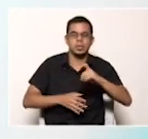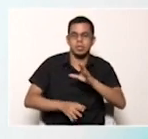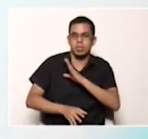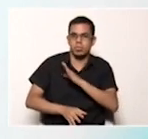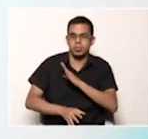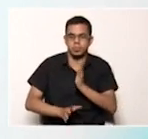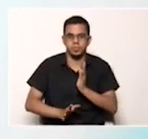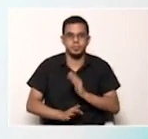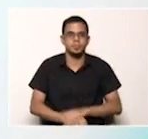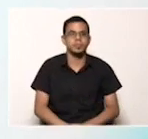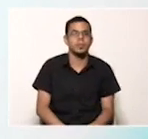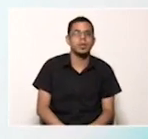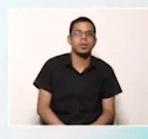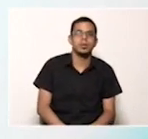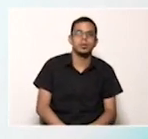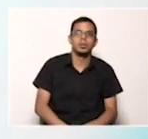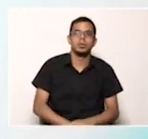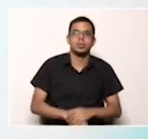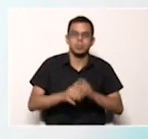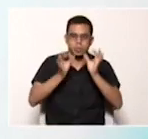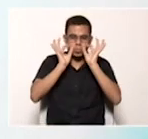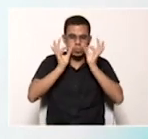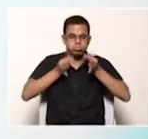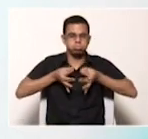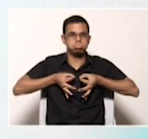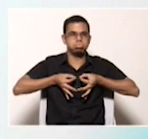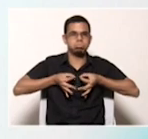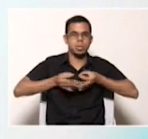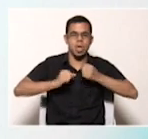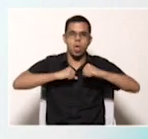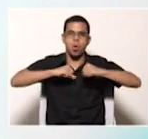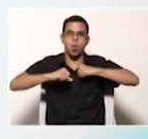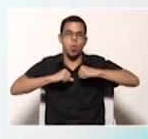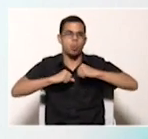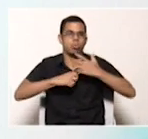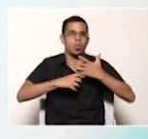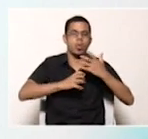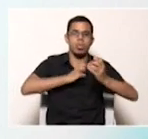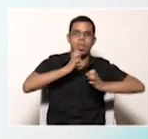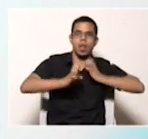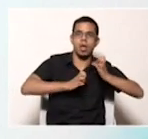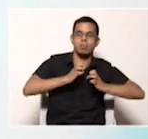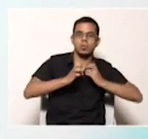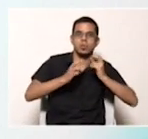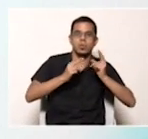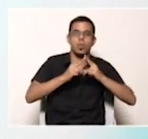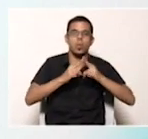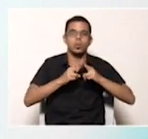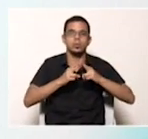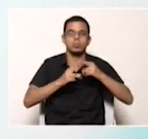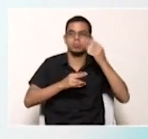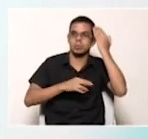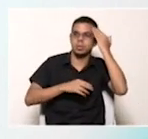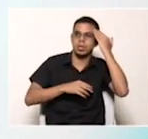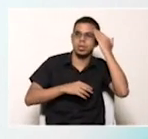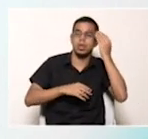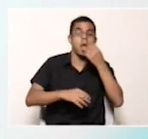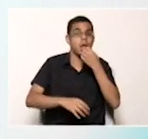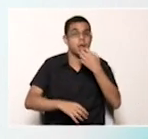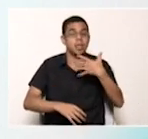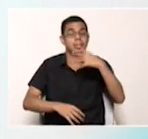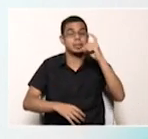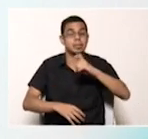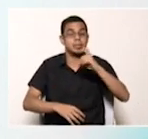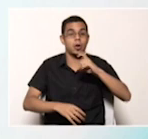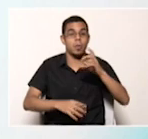en la identificación, reconocimiento y manejo de las emociones es un tema imprescindible para el pleno